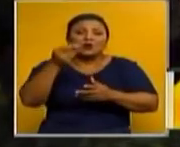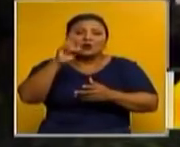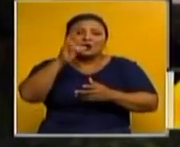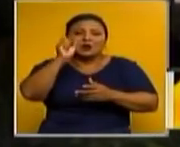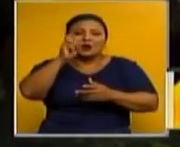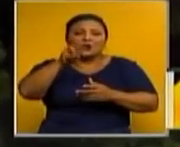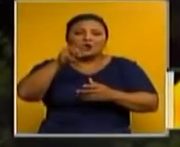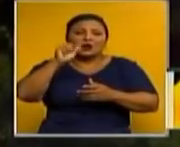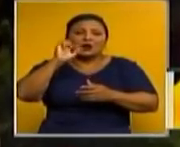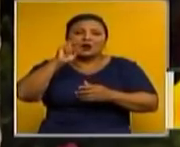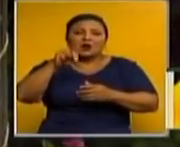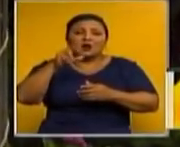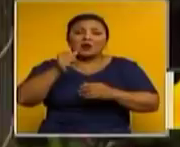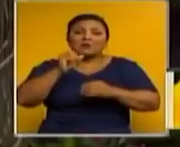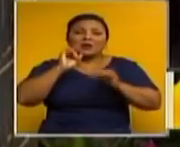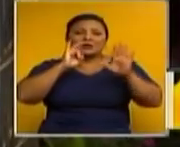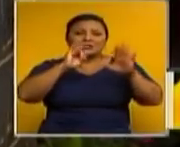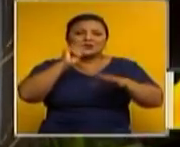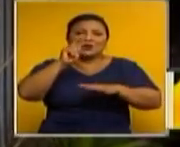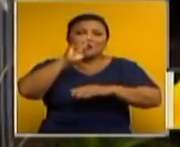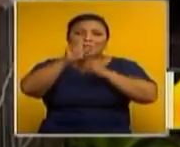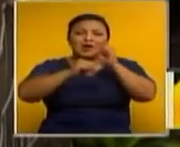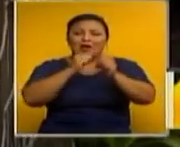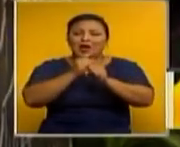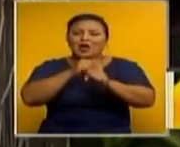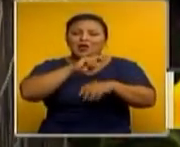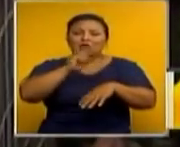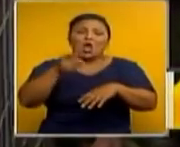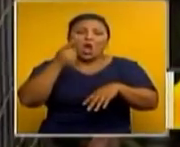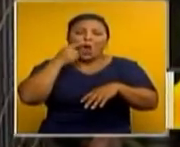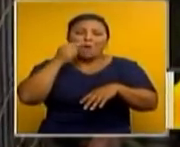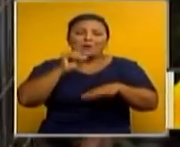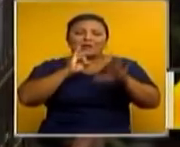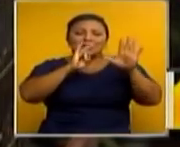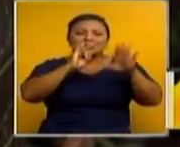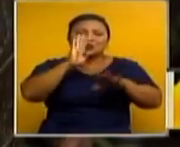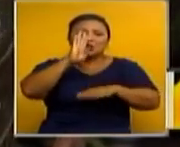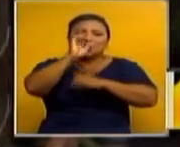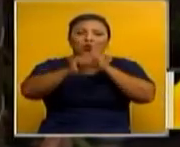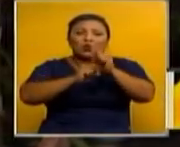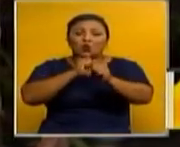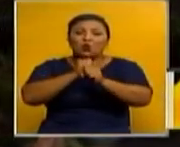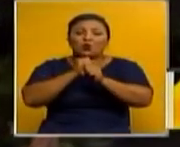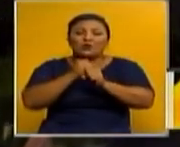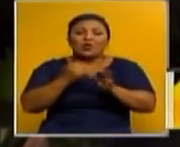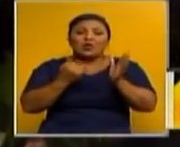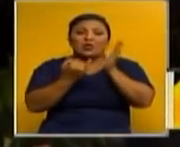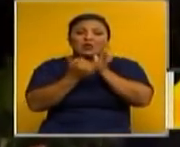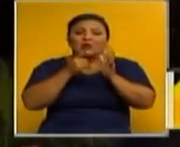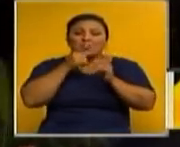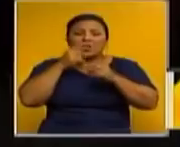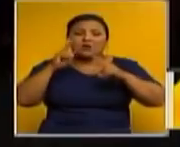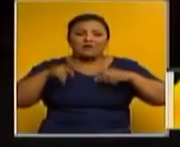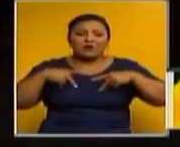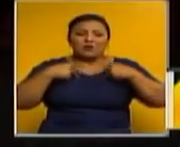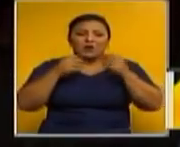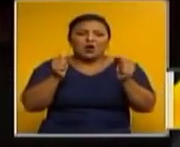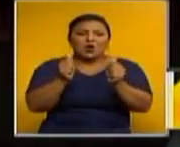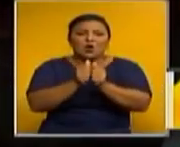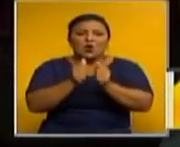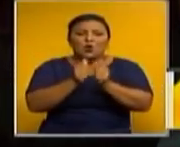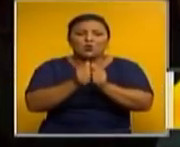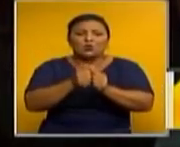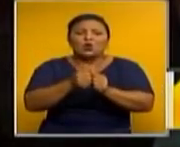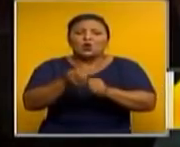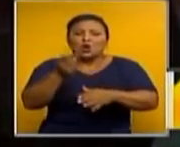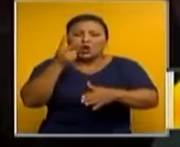Azanza, de 72 años, y Manuel Romero Jaramillo, de 74, fueron identificados los esposos quienes vivían en compañía del menor de